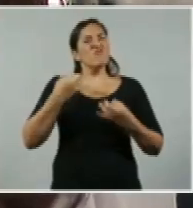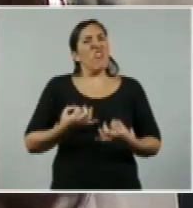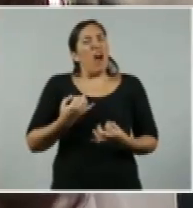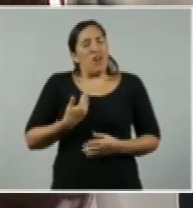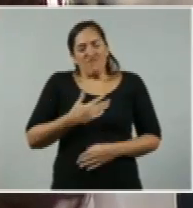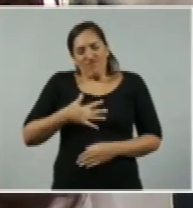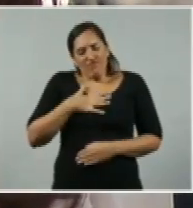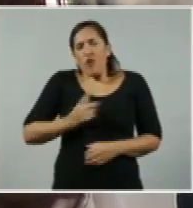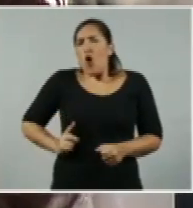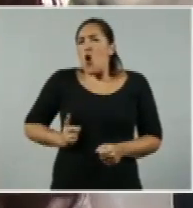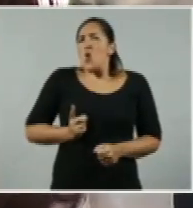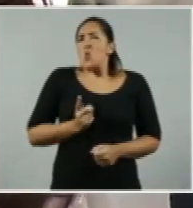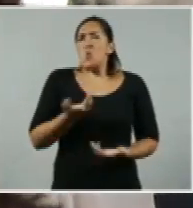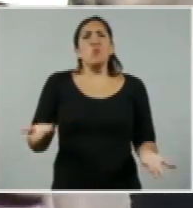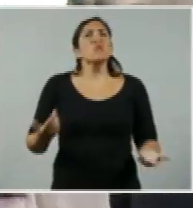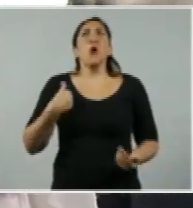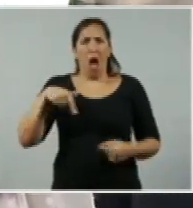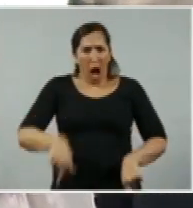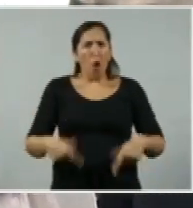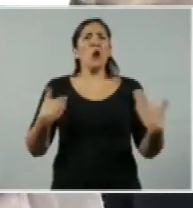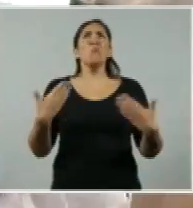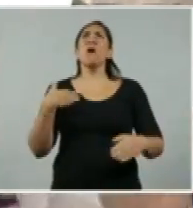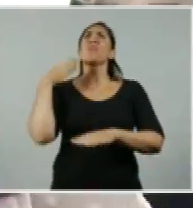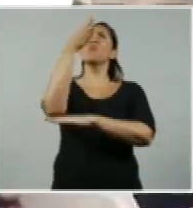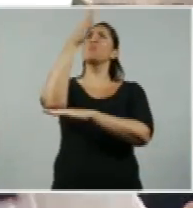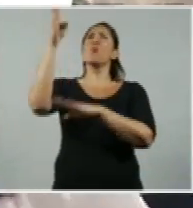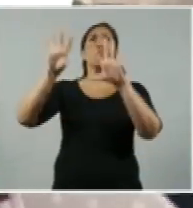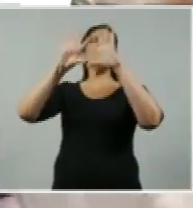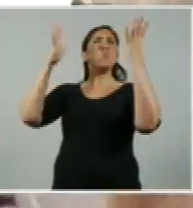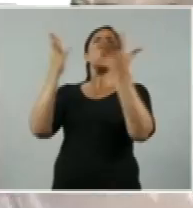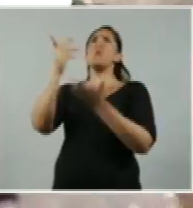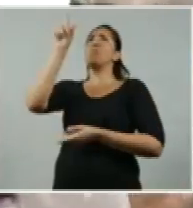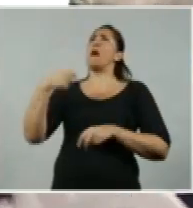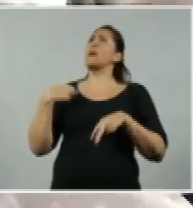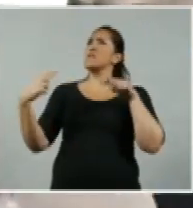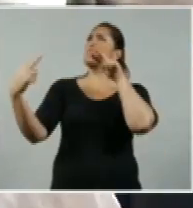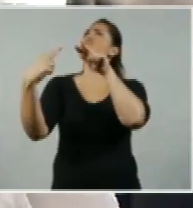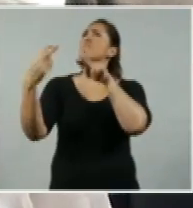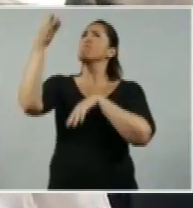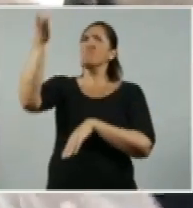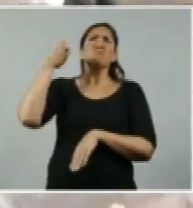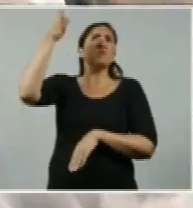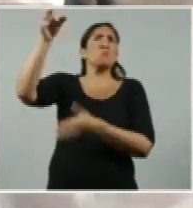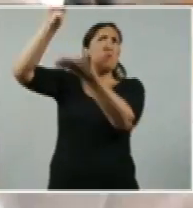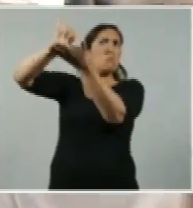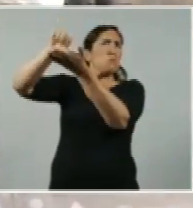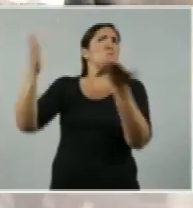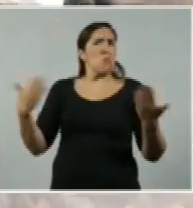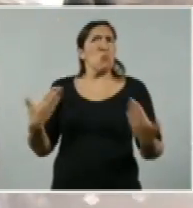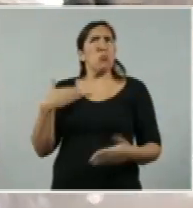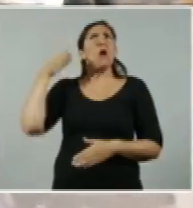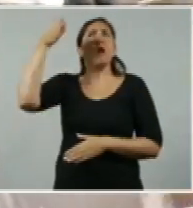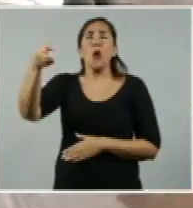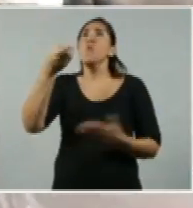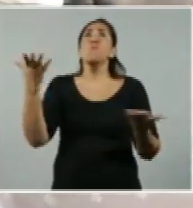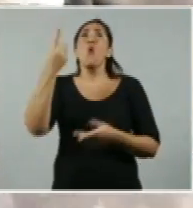ir a cualquier país del mundo, aún aquellos países que de repente tienen